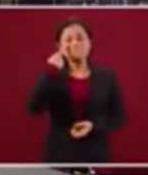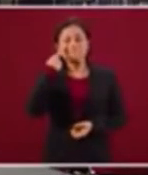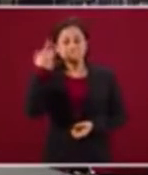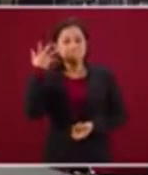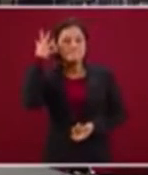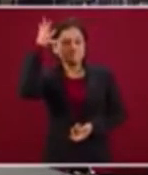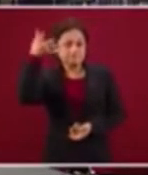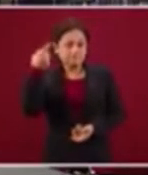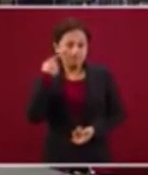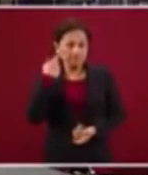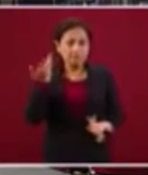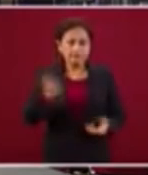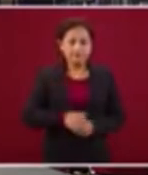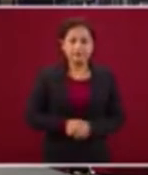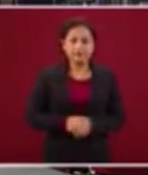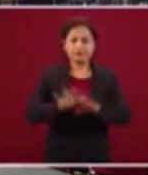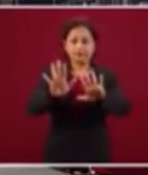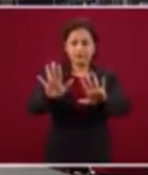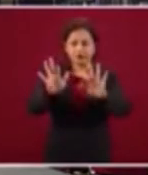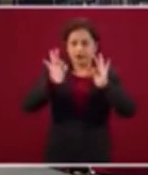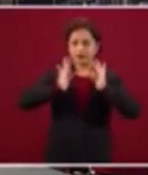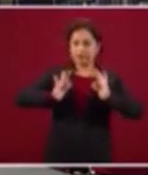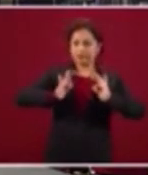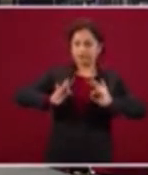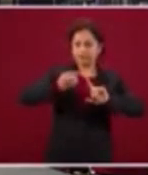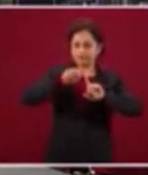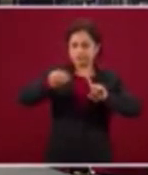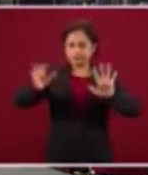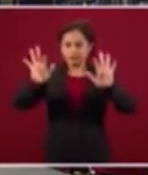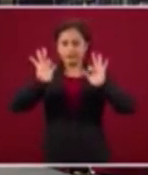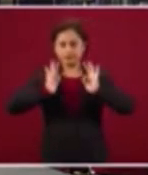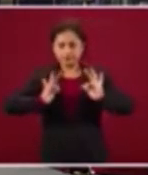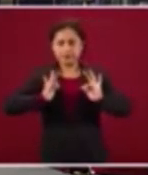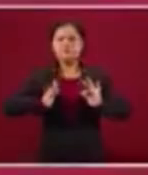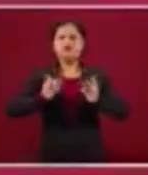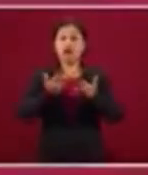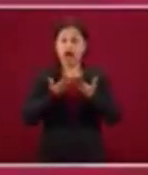abierto, nada más que vamos a ordenar, porque si no se nos va a desgastar ahí.